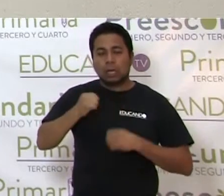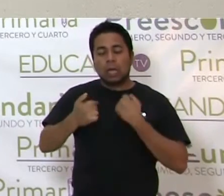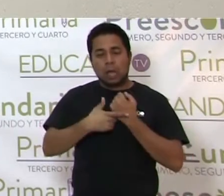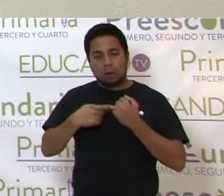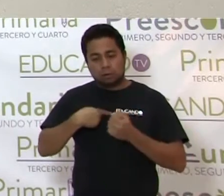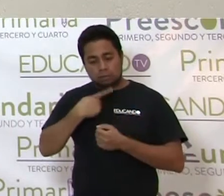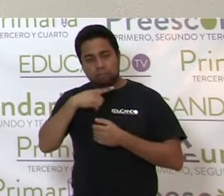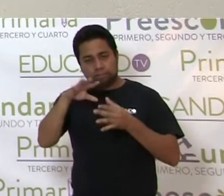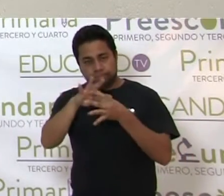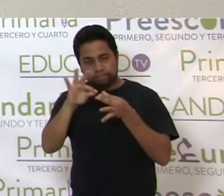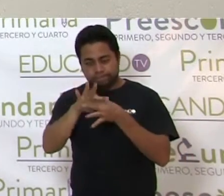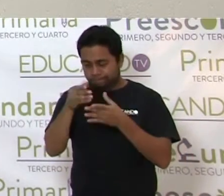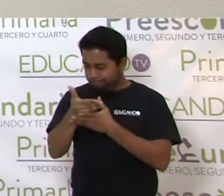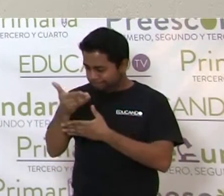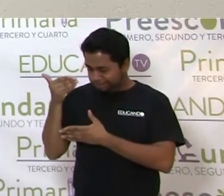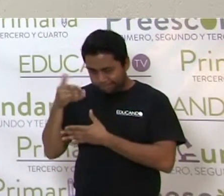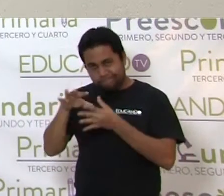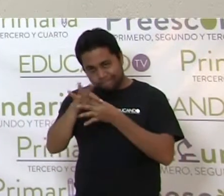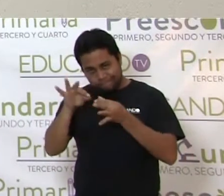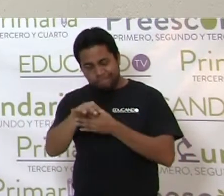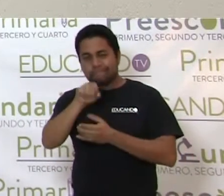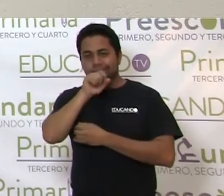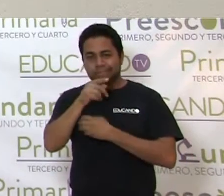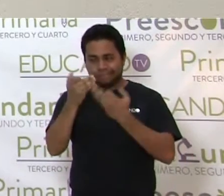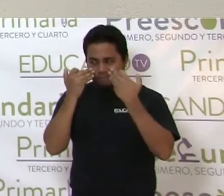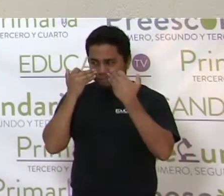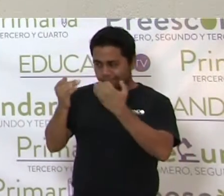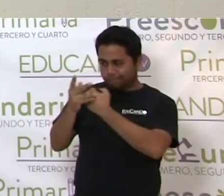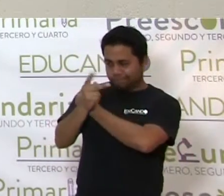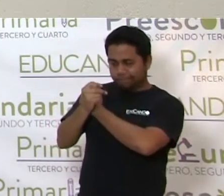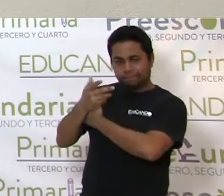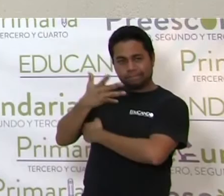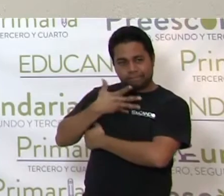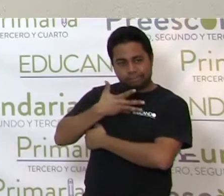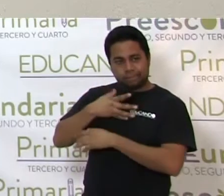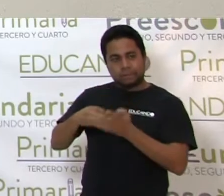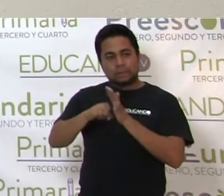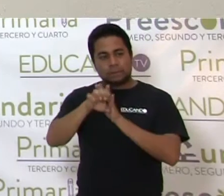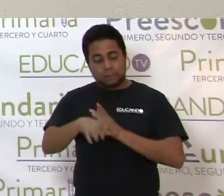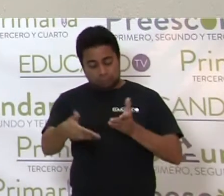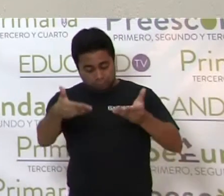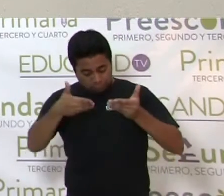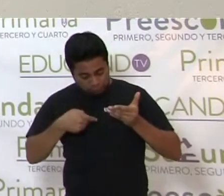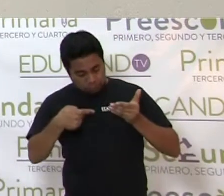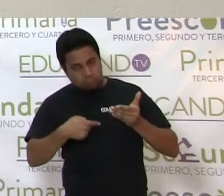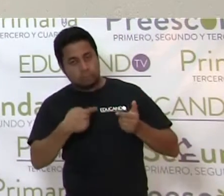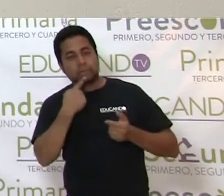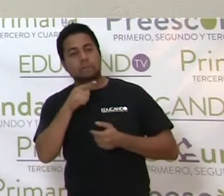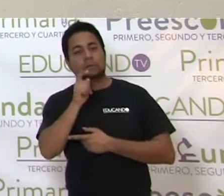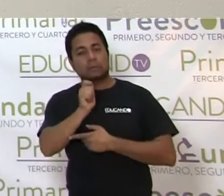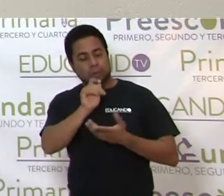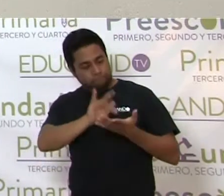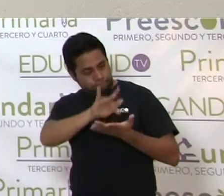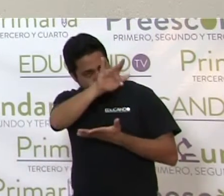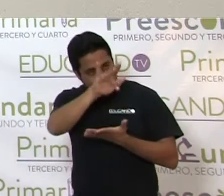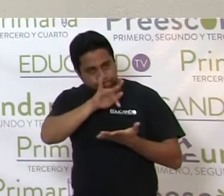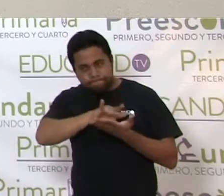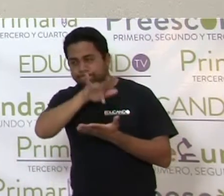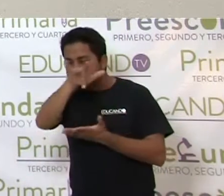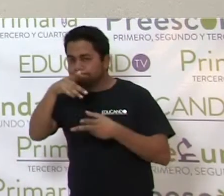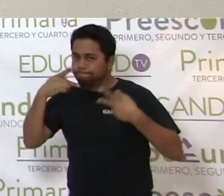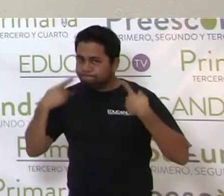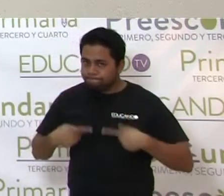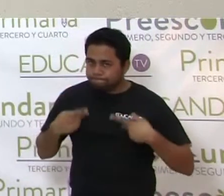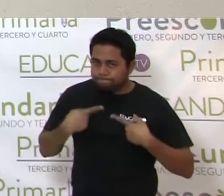mencioné anteriormente y que vimos en la imagen. Por ejemplo, aquí él le da las gracias a las